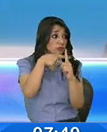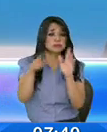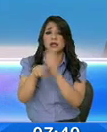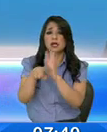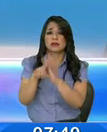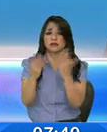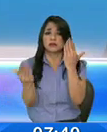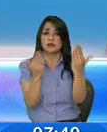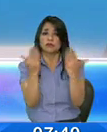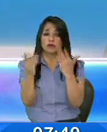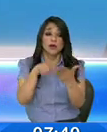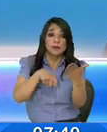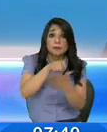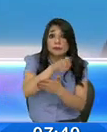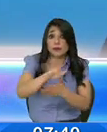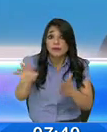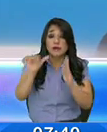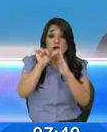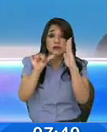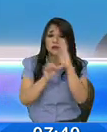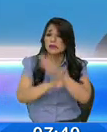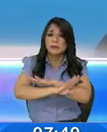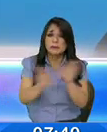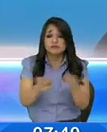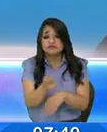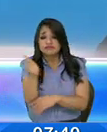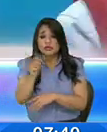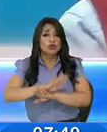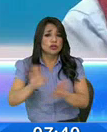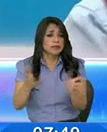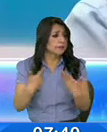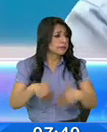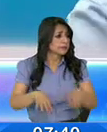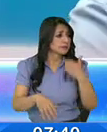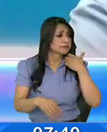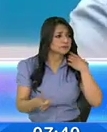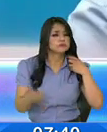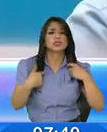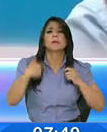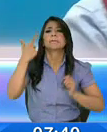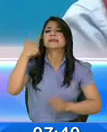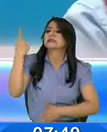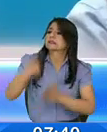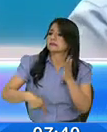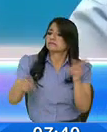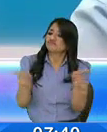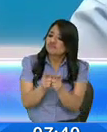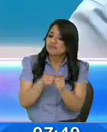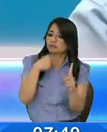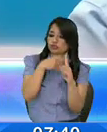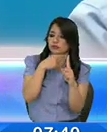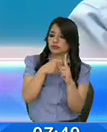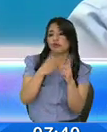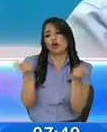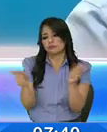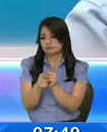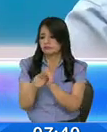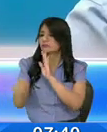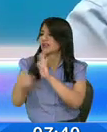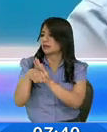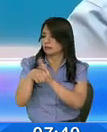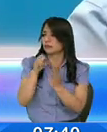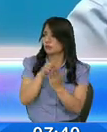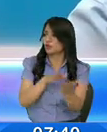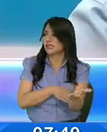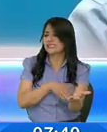ley aprobemos esos artículos y desechamos lo otro para usted que había en resumen de positivo de ese proyecto complejo